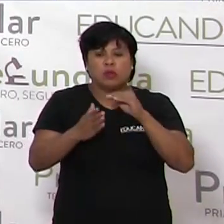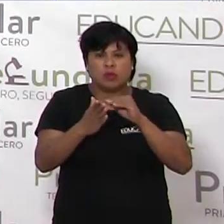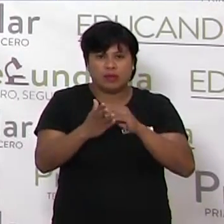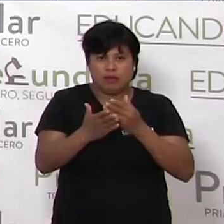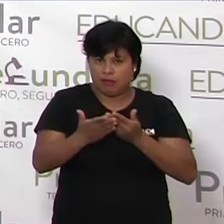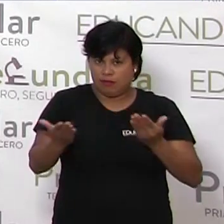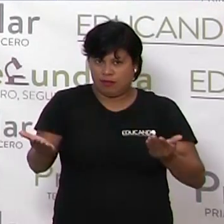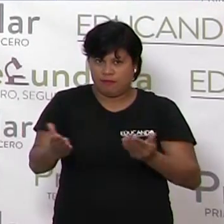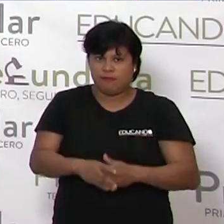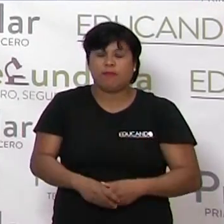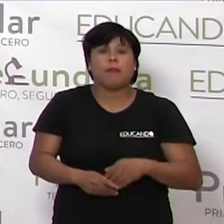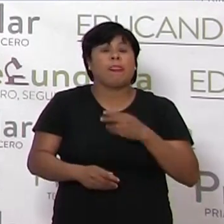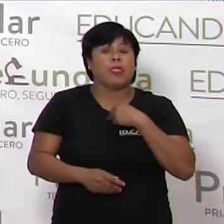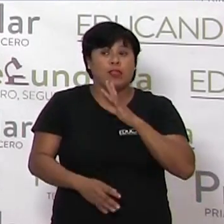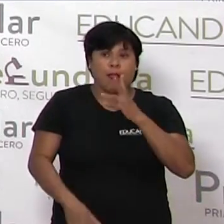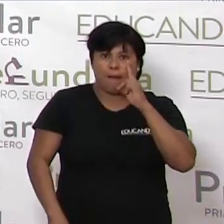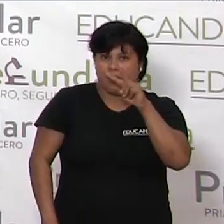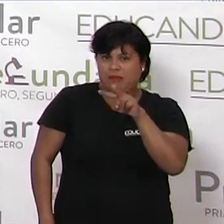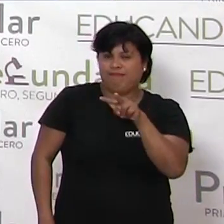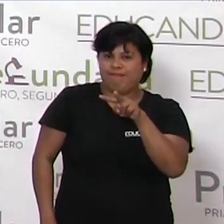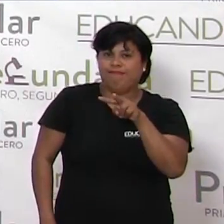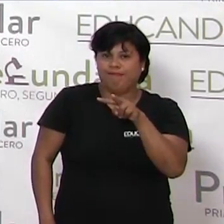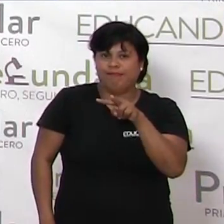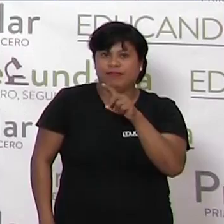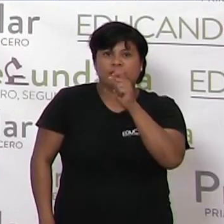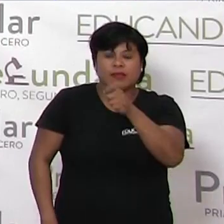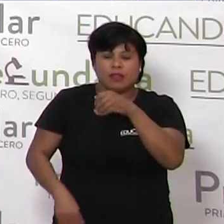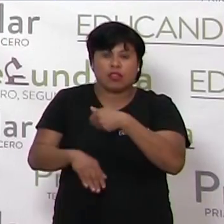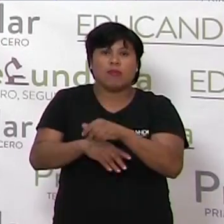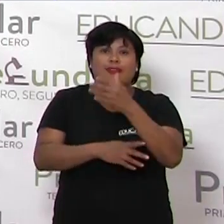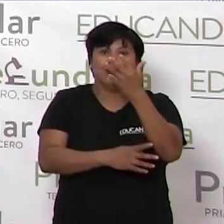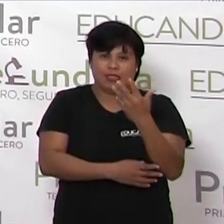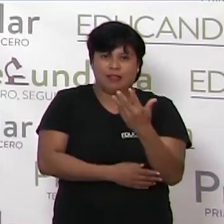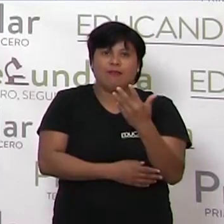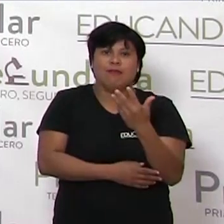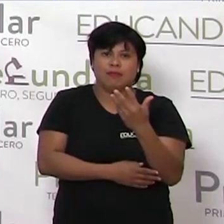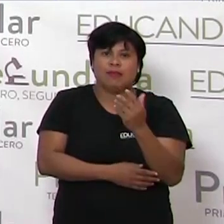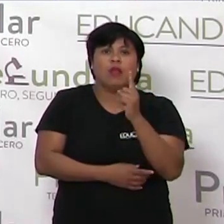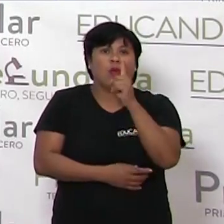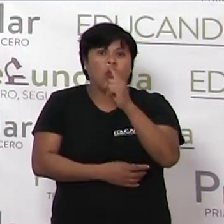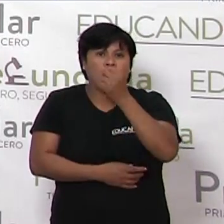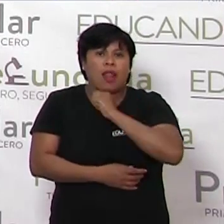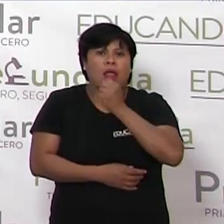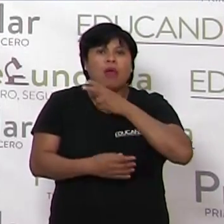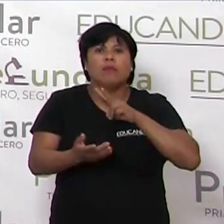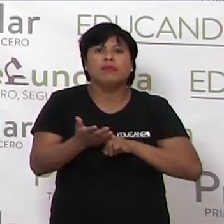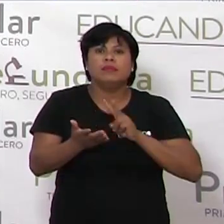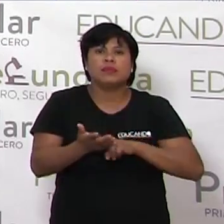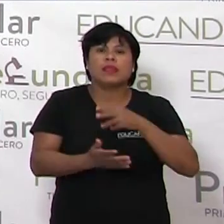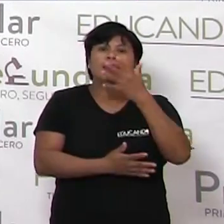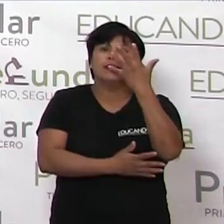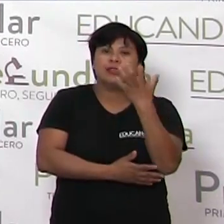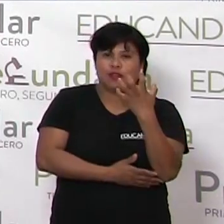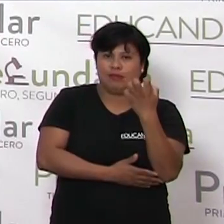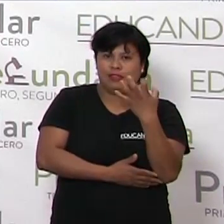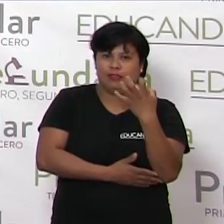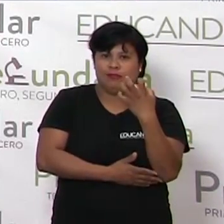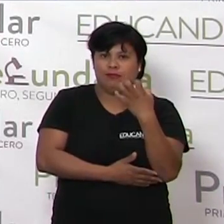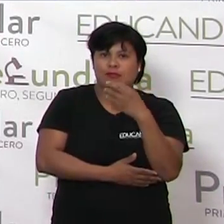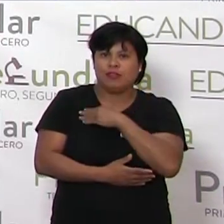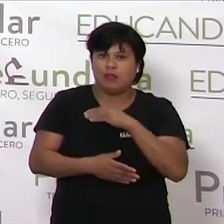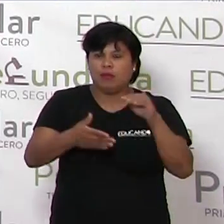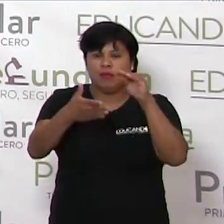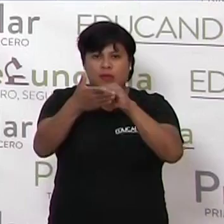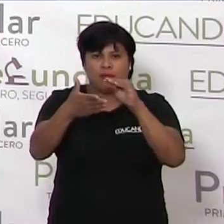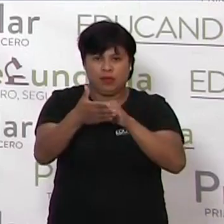poner a continuación. Lo he localizado, que es el 5. Entonces un helado cuesta 5 pesos. Lo